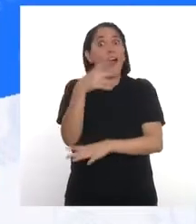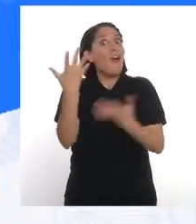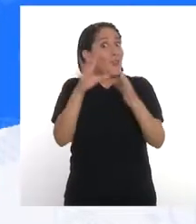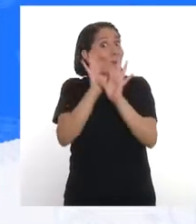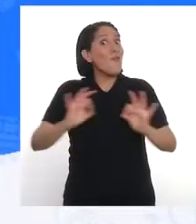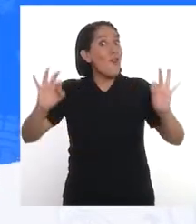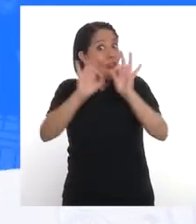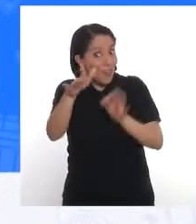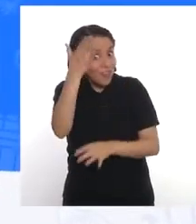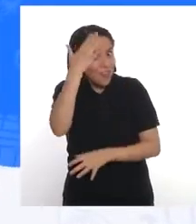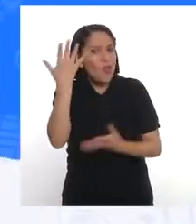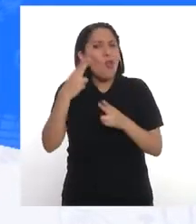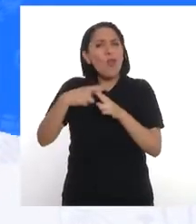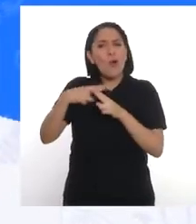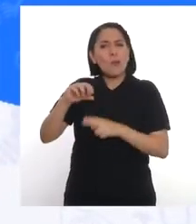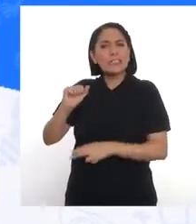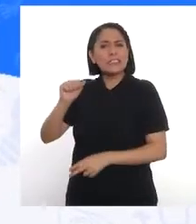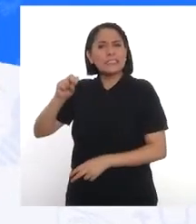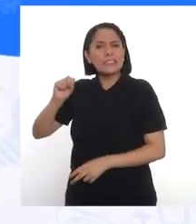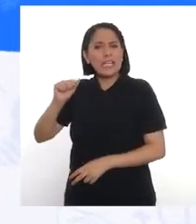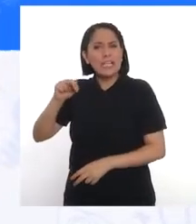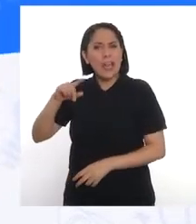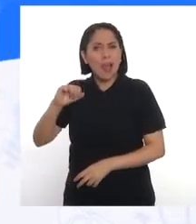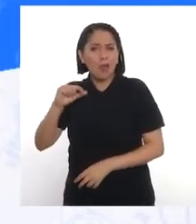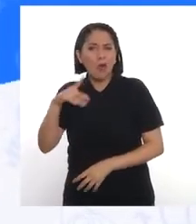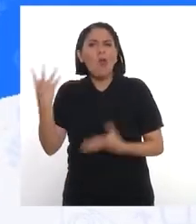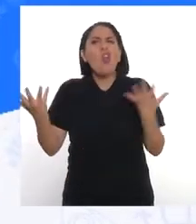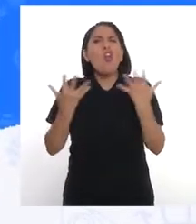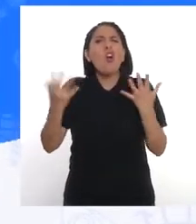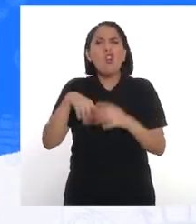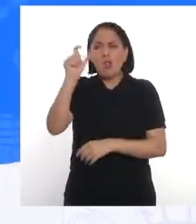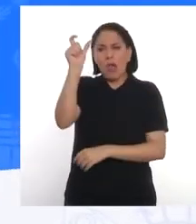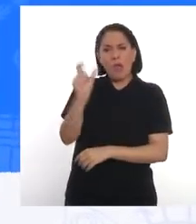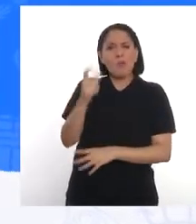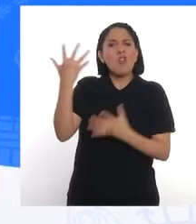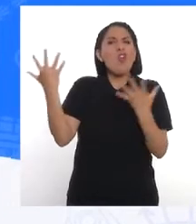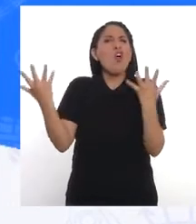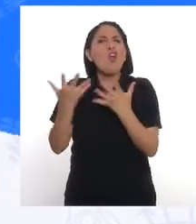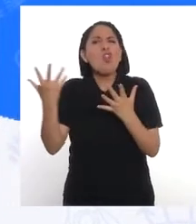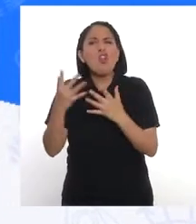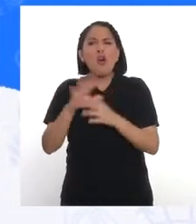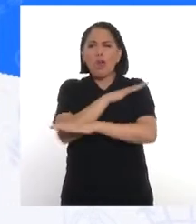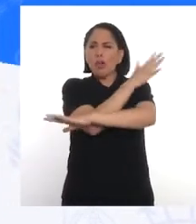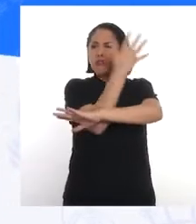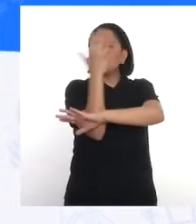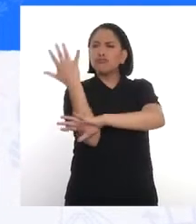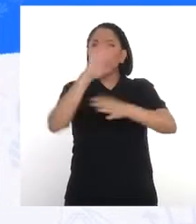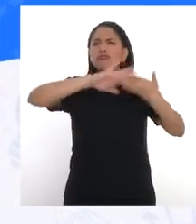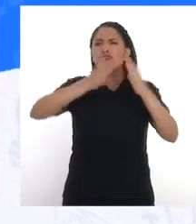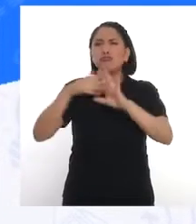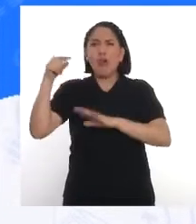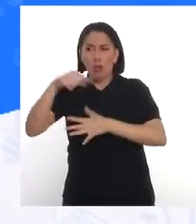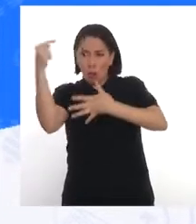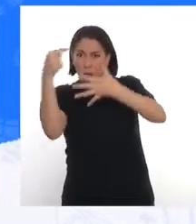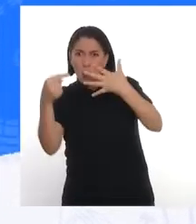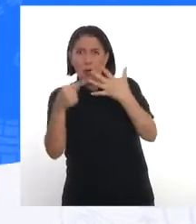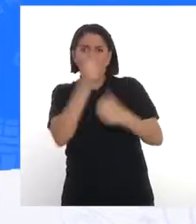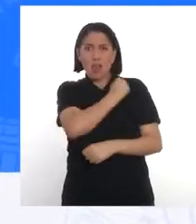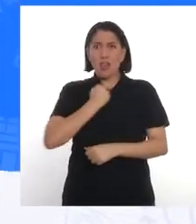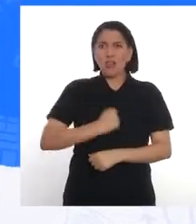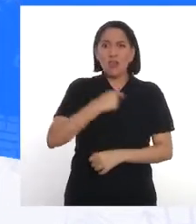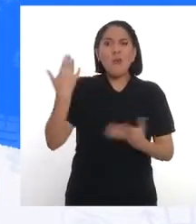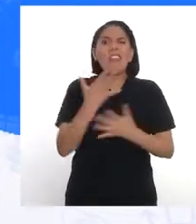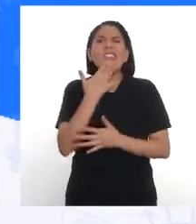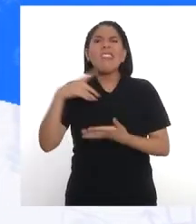debes conocerlo. Su nombre es Sanango, un hombre de un pueblo originario de la selva con virtudes sobrehumanas. Y es un